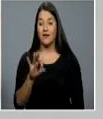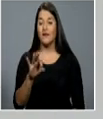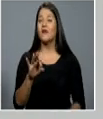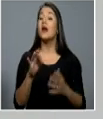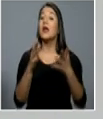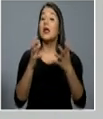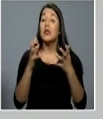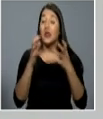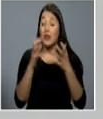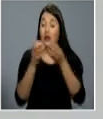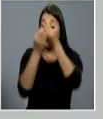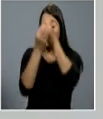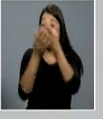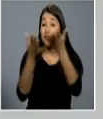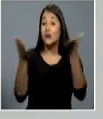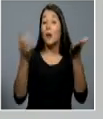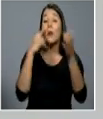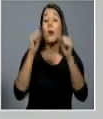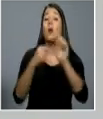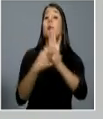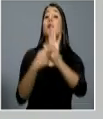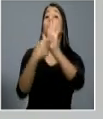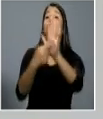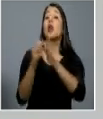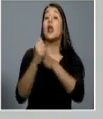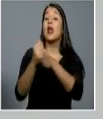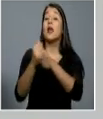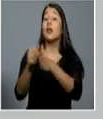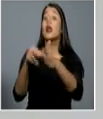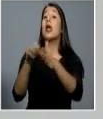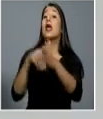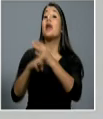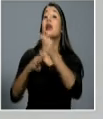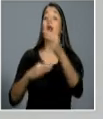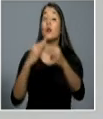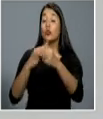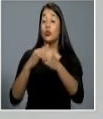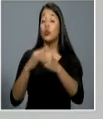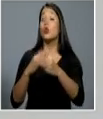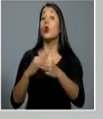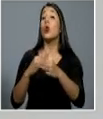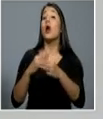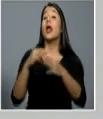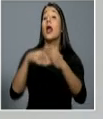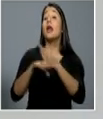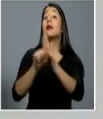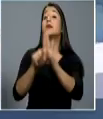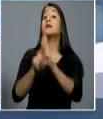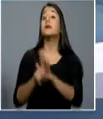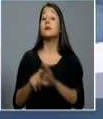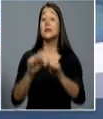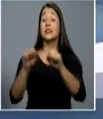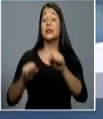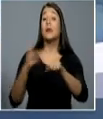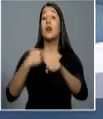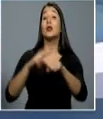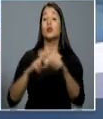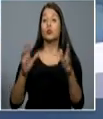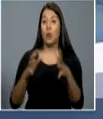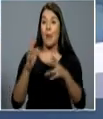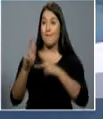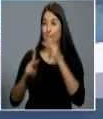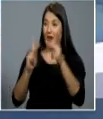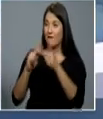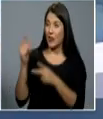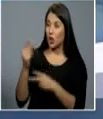mundo para hacer una presentación a los líderes del mundo en la Asamblea General del Sistema de Naciones Unidas. Perfecto,